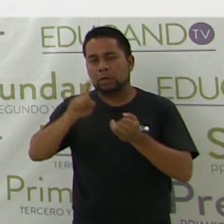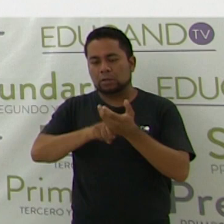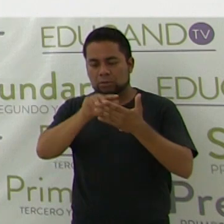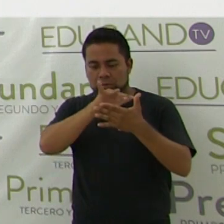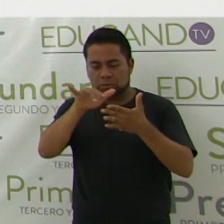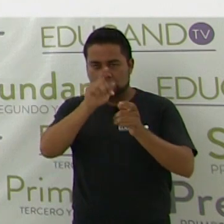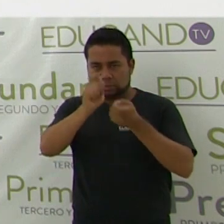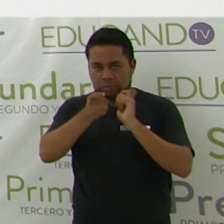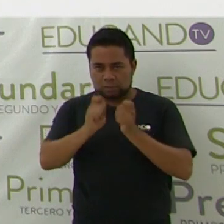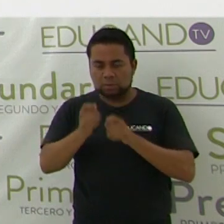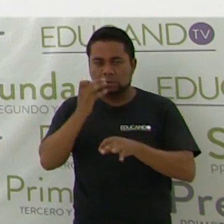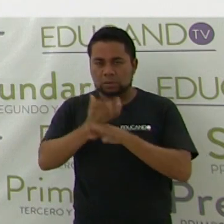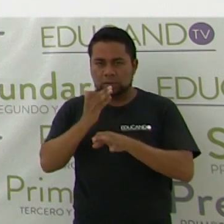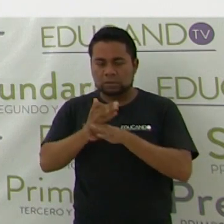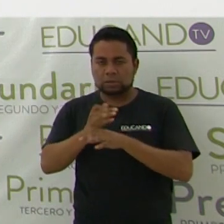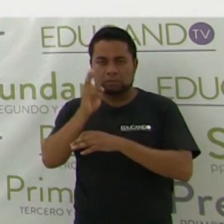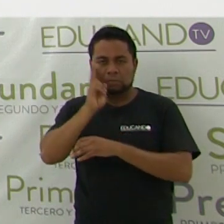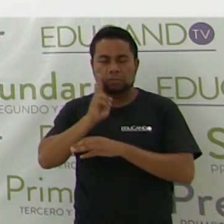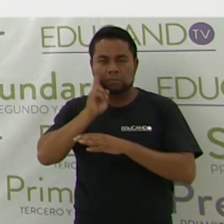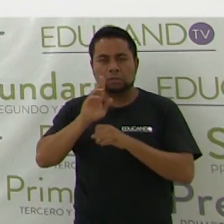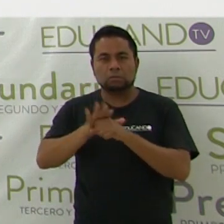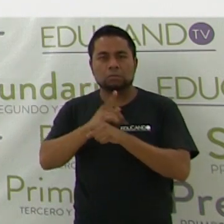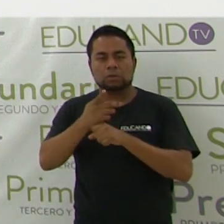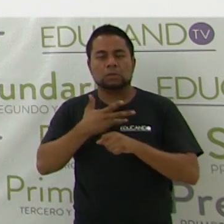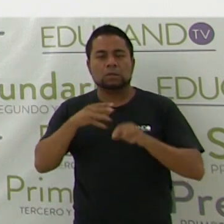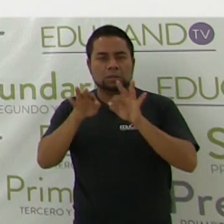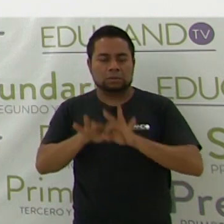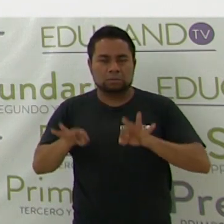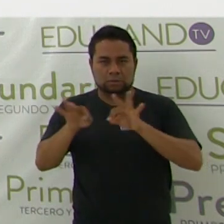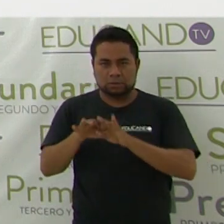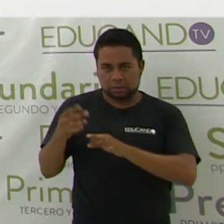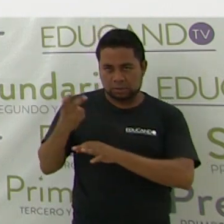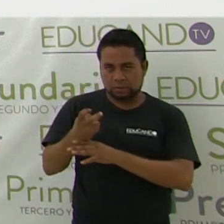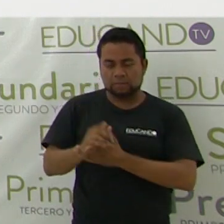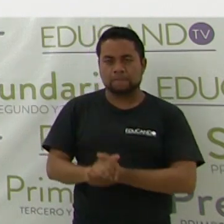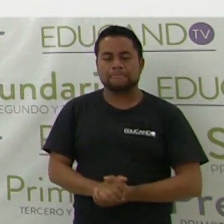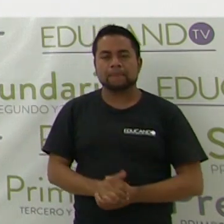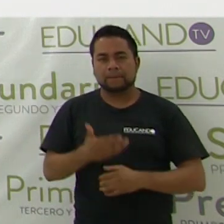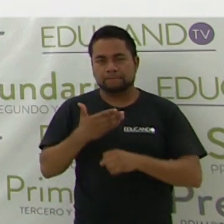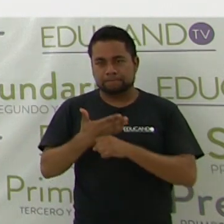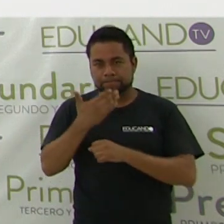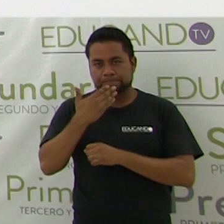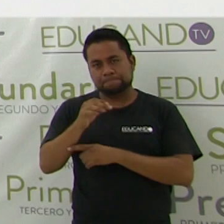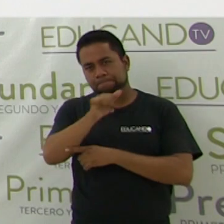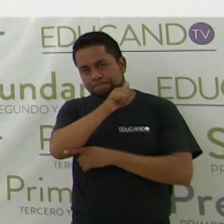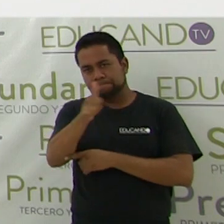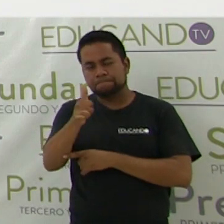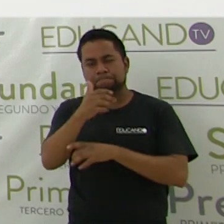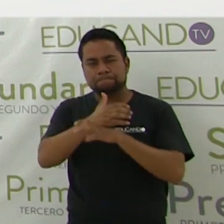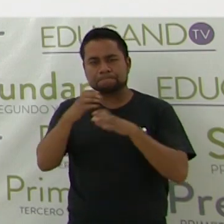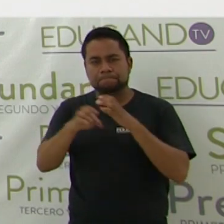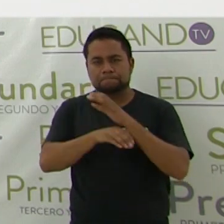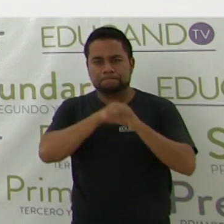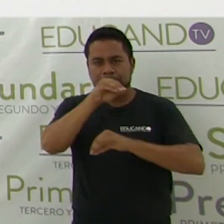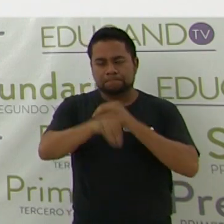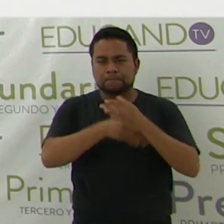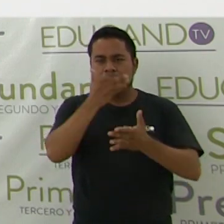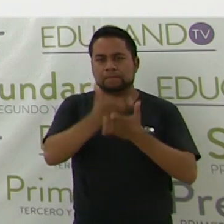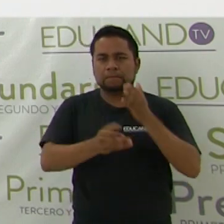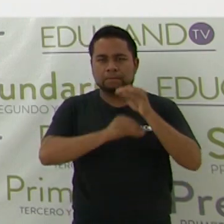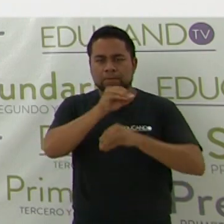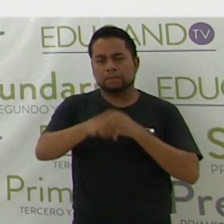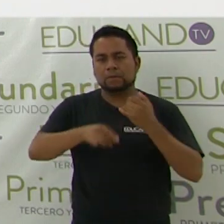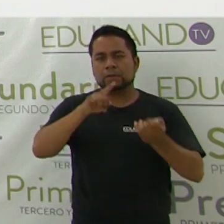Y ahorita vamos a ver por qué es tan importante todo esto. Muy bien. ¿Qué otra cosa creen ustedes que nos falta en este análisis?